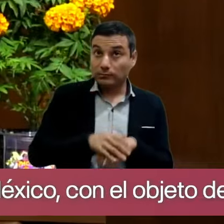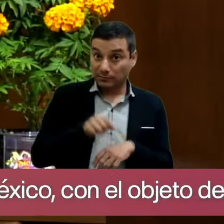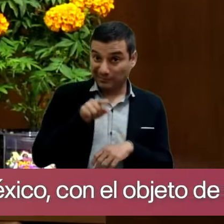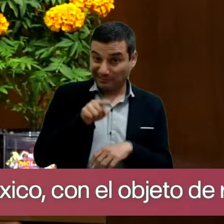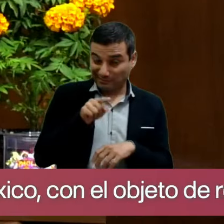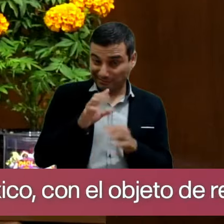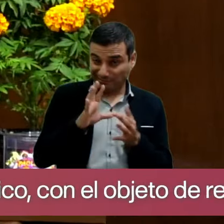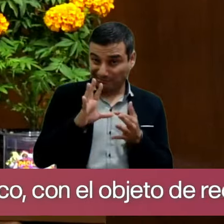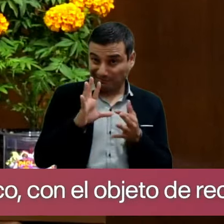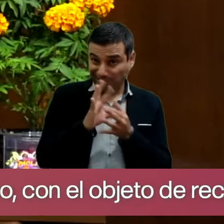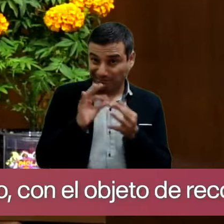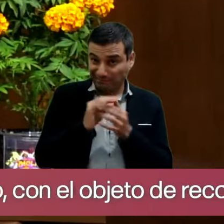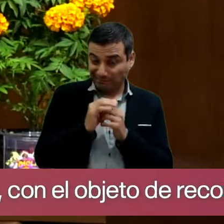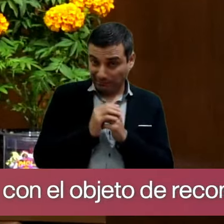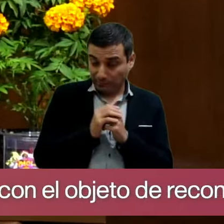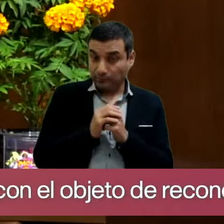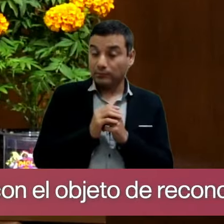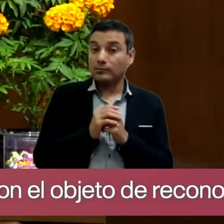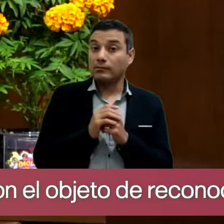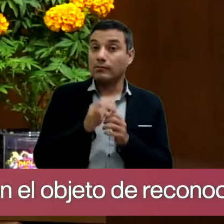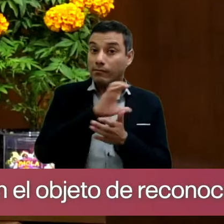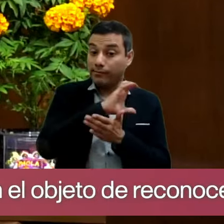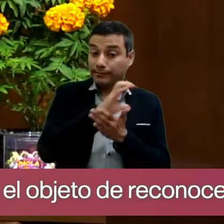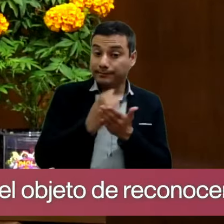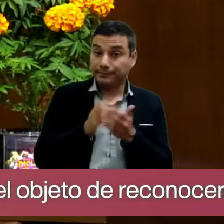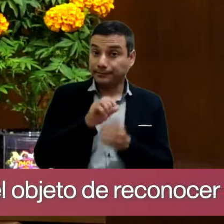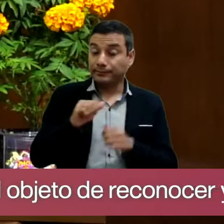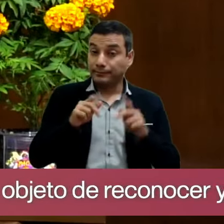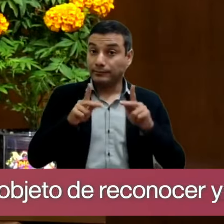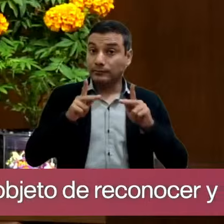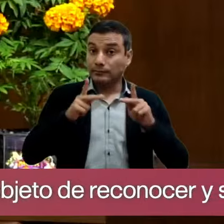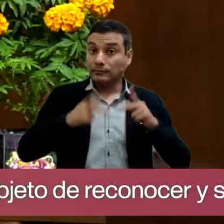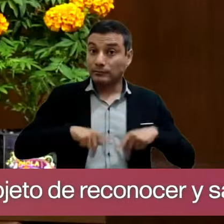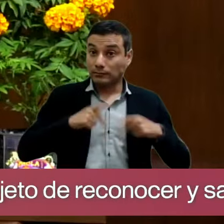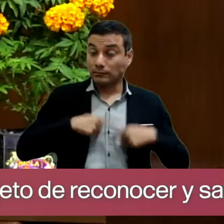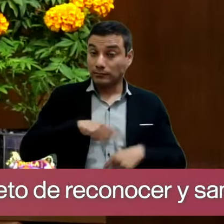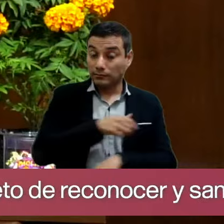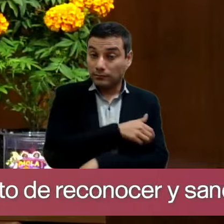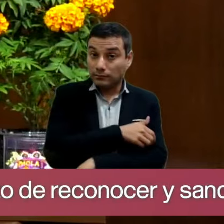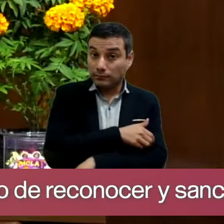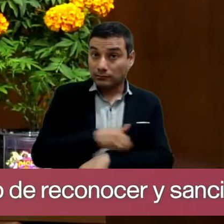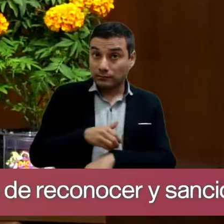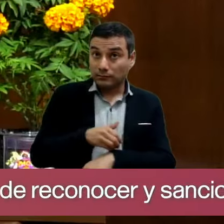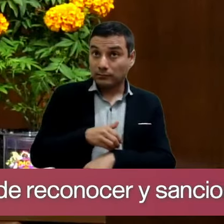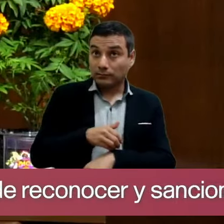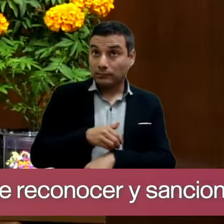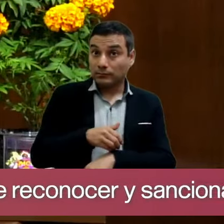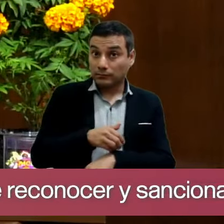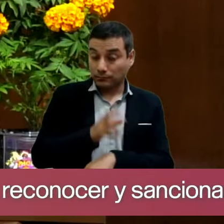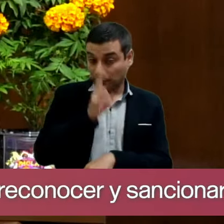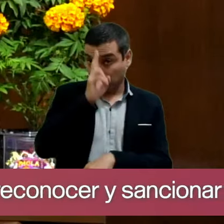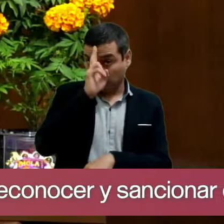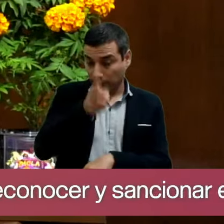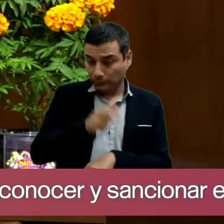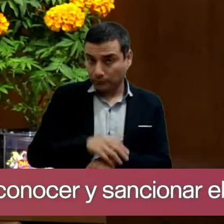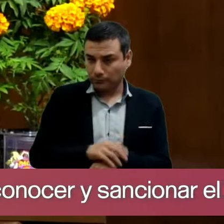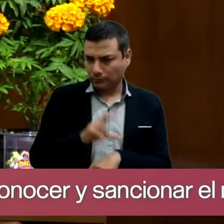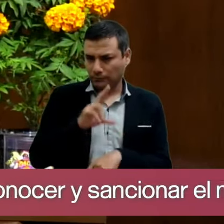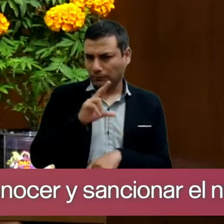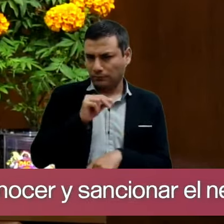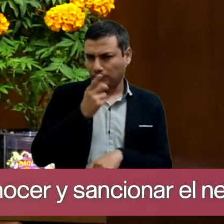relacionados con la contratación de personas por razones de parentesco en el servicio público.